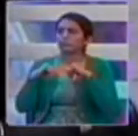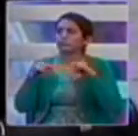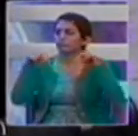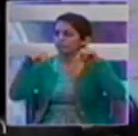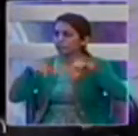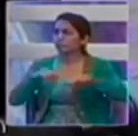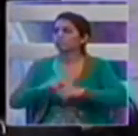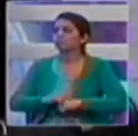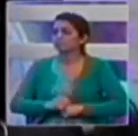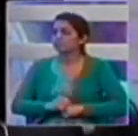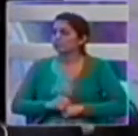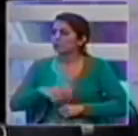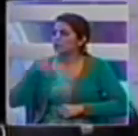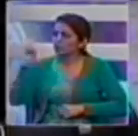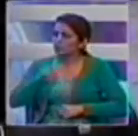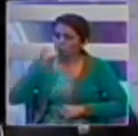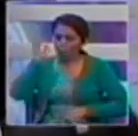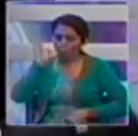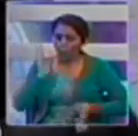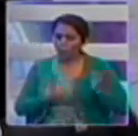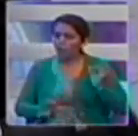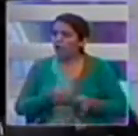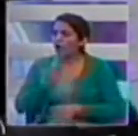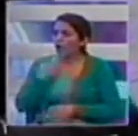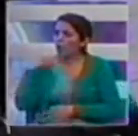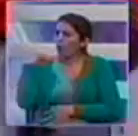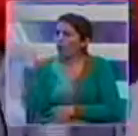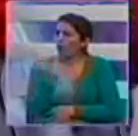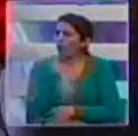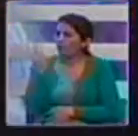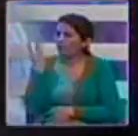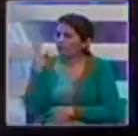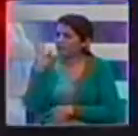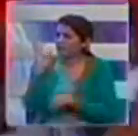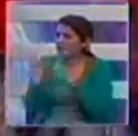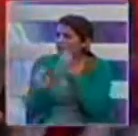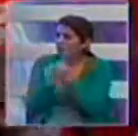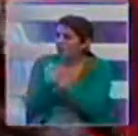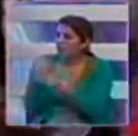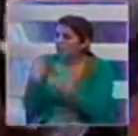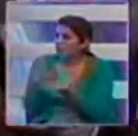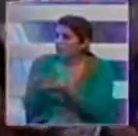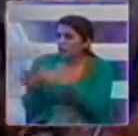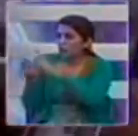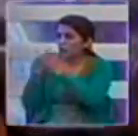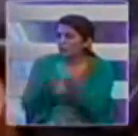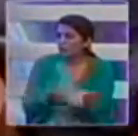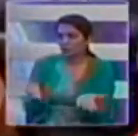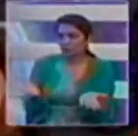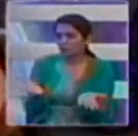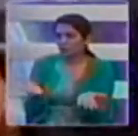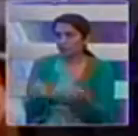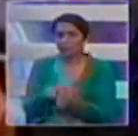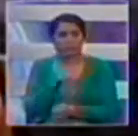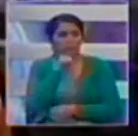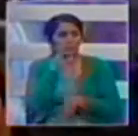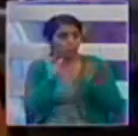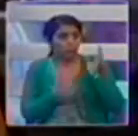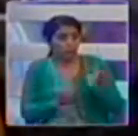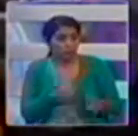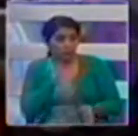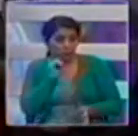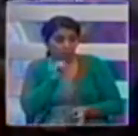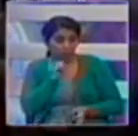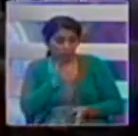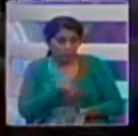caso es que se haga justicia, que un niño de 16 años que se cobró la vida injustamente. ¿Usted cree que no se ha hecho justicia? ¿Ha esperado 15 años todavía nada?